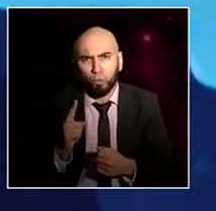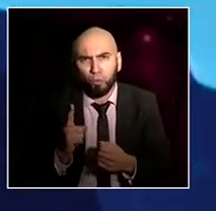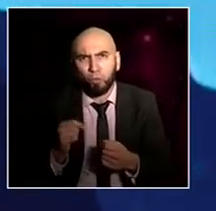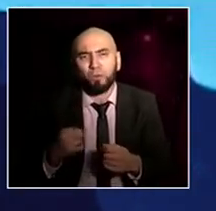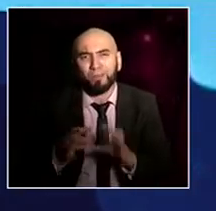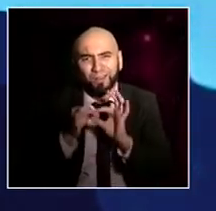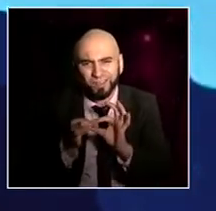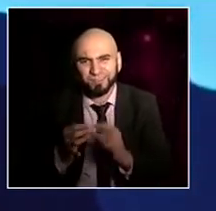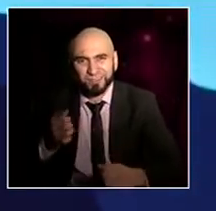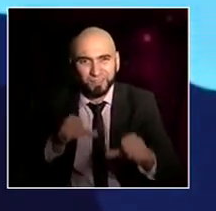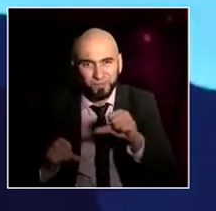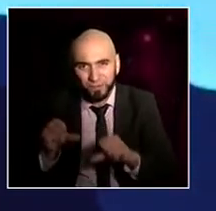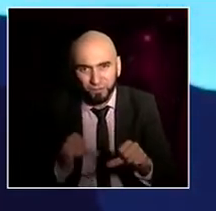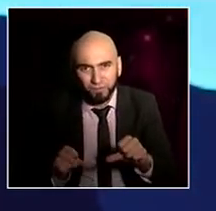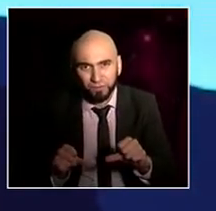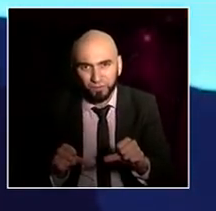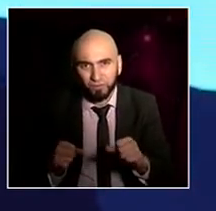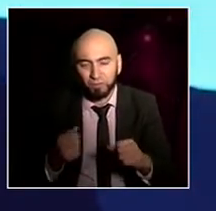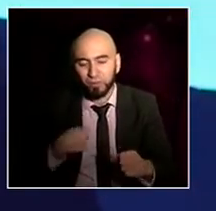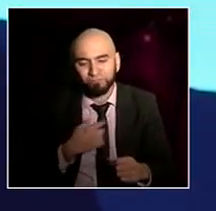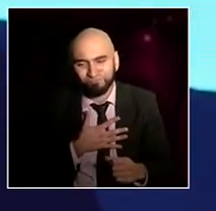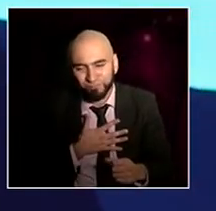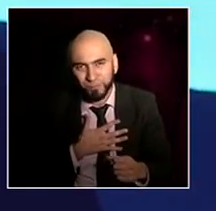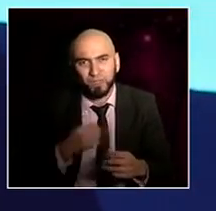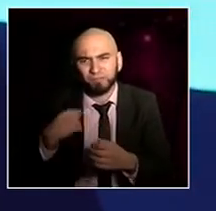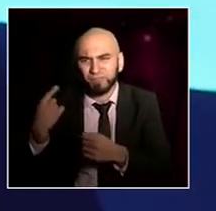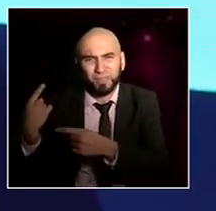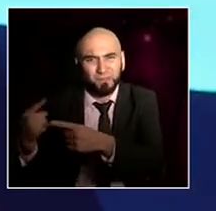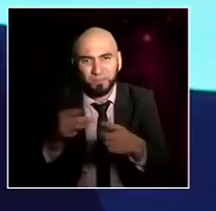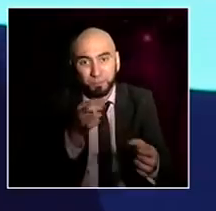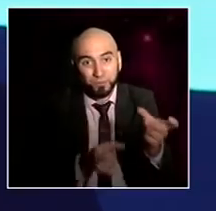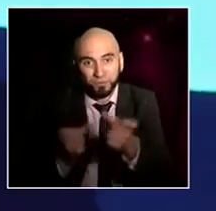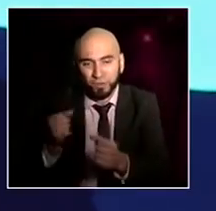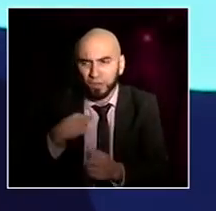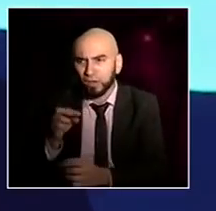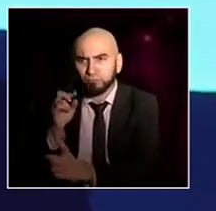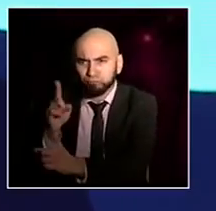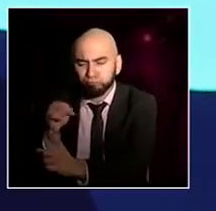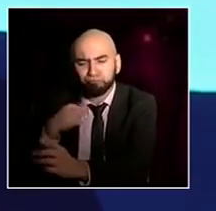por distintos científicos, neurocientíficos chilenos,